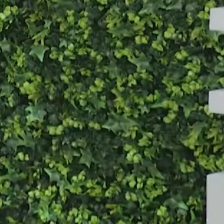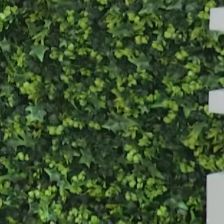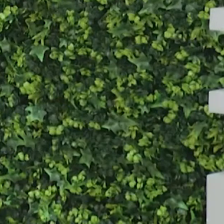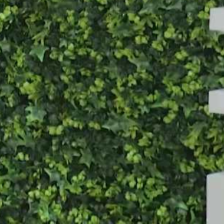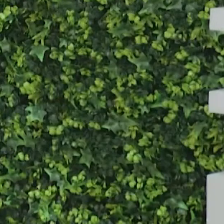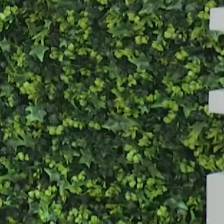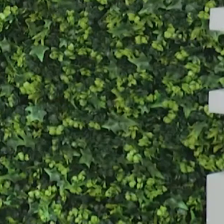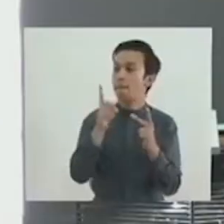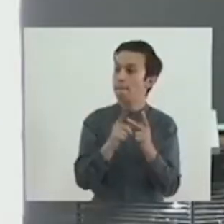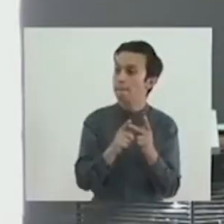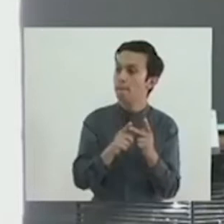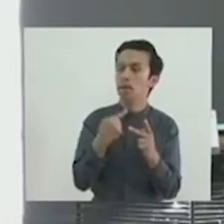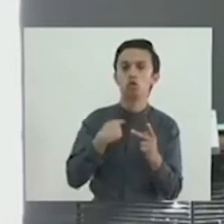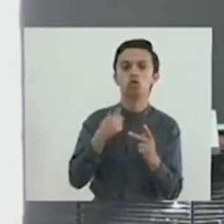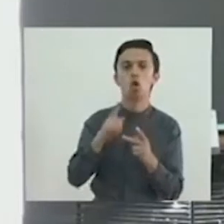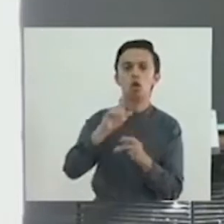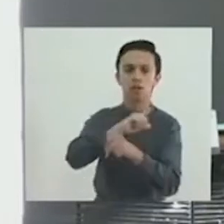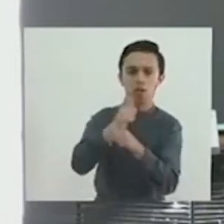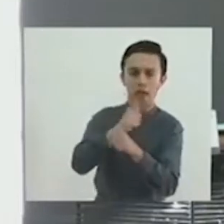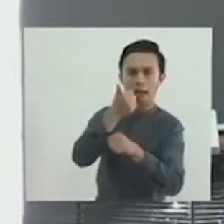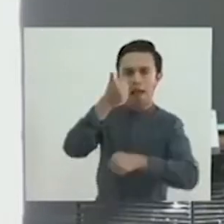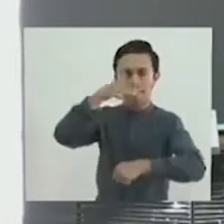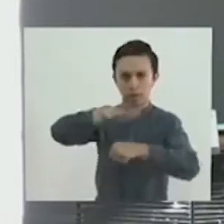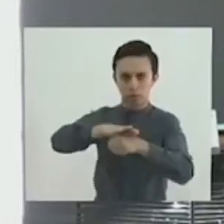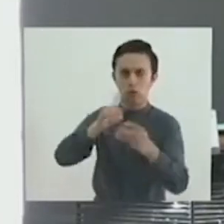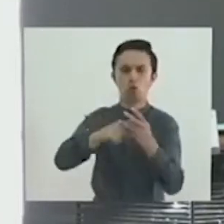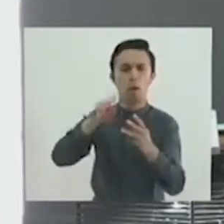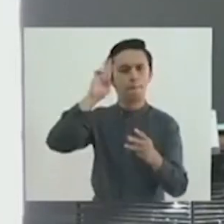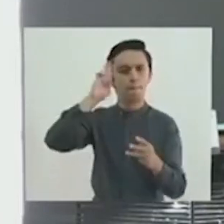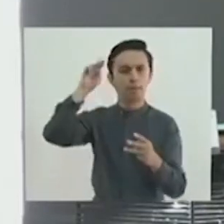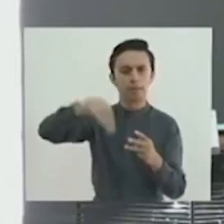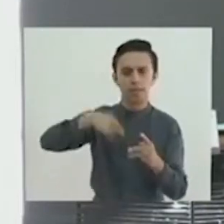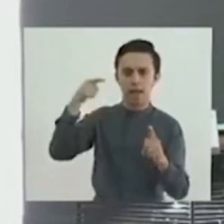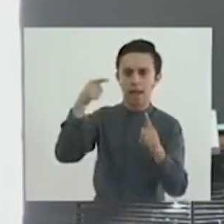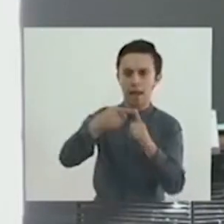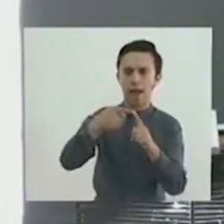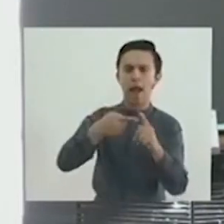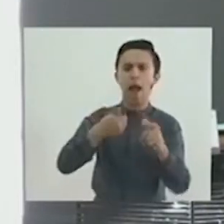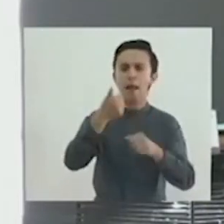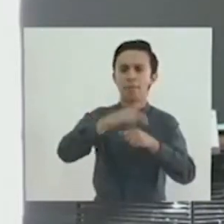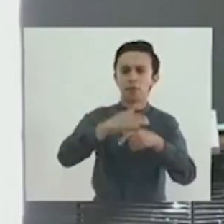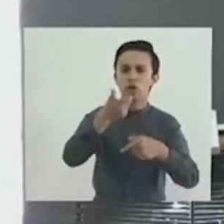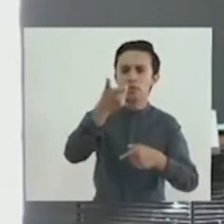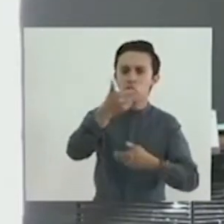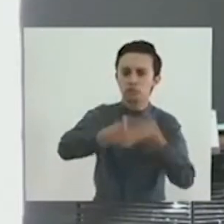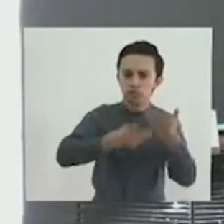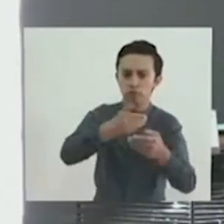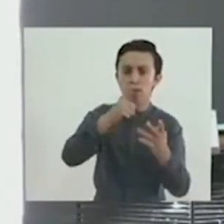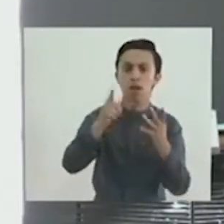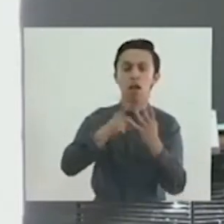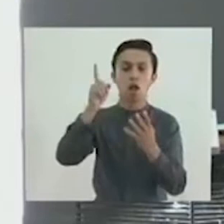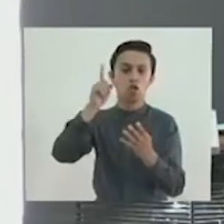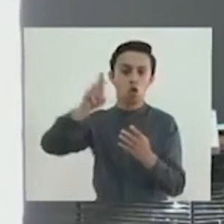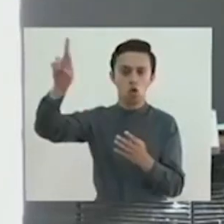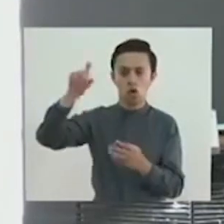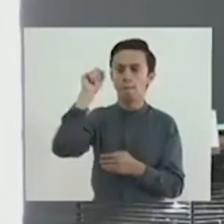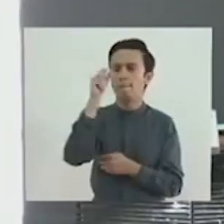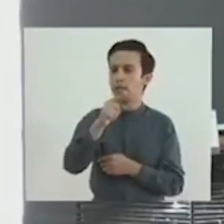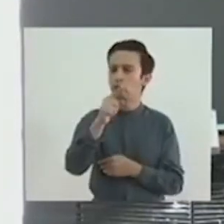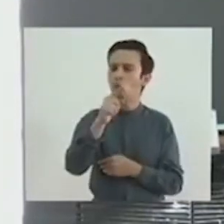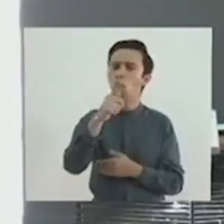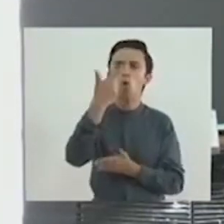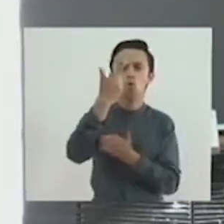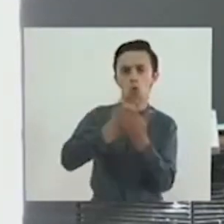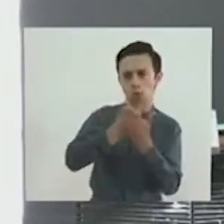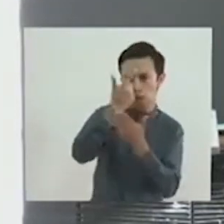preparado hasta este momento y argumentaba que él no quería participar dentro de una feria de ocurrencias, que él es una persona quien se entrega en cada